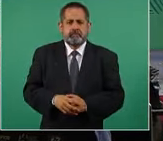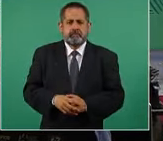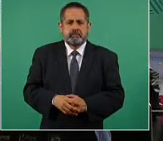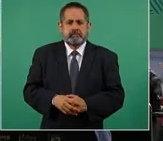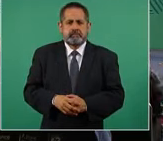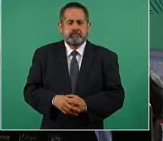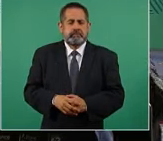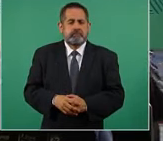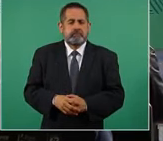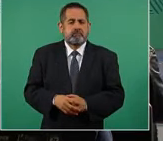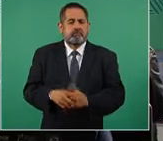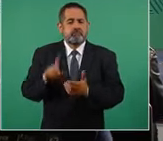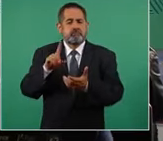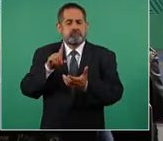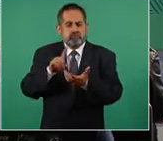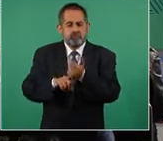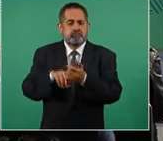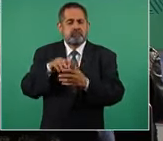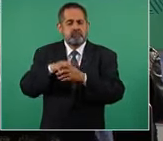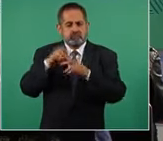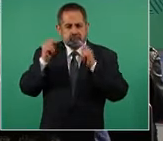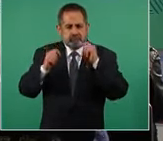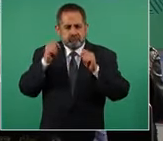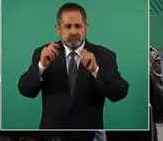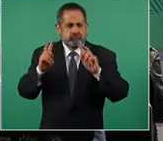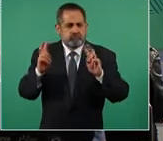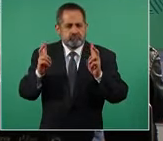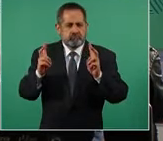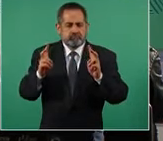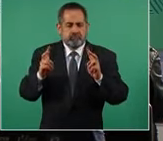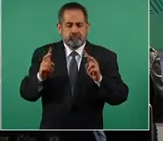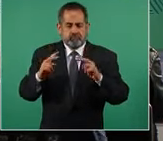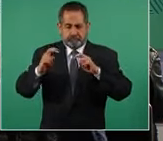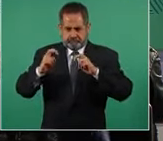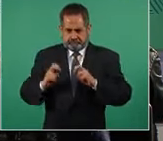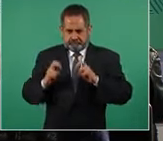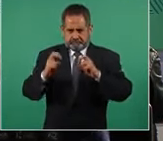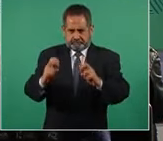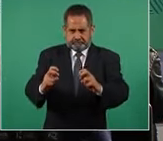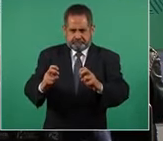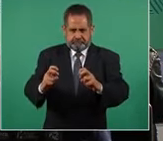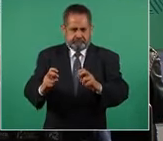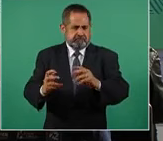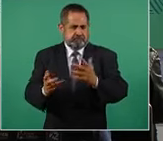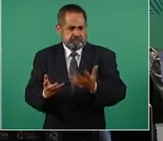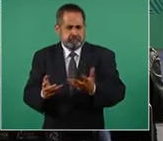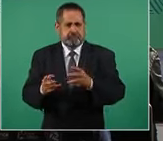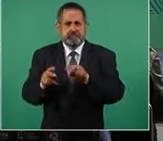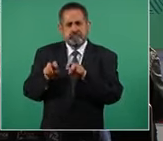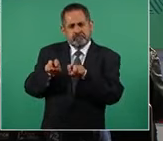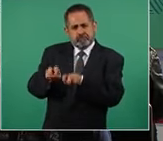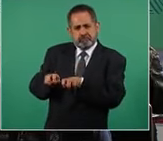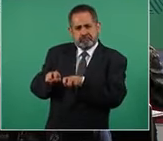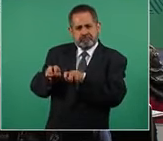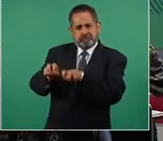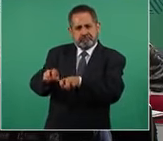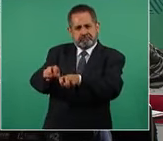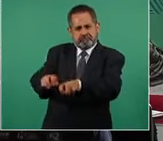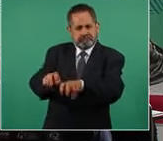tenemos el interior clase turista, ya son dos y dos, dos asientos. Hay conformaciones, hay diseños, estos